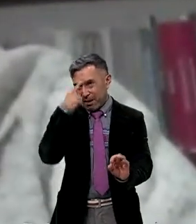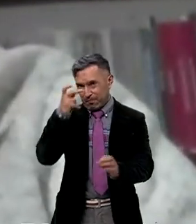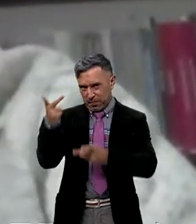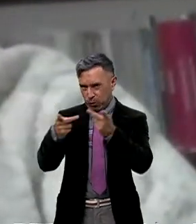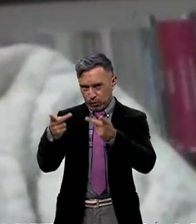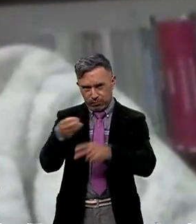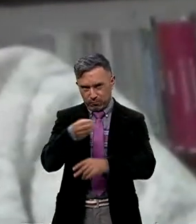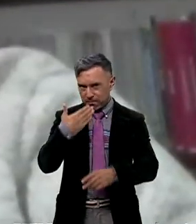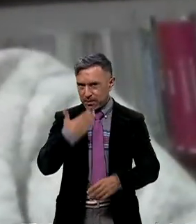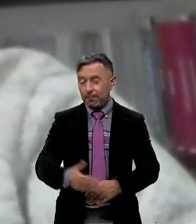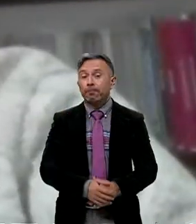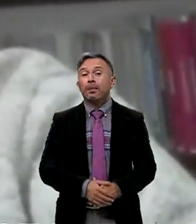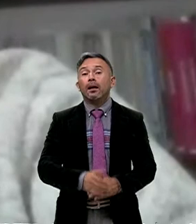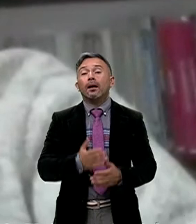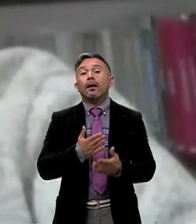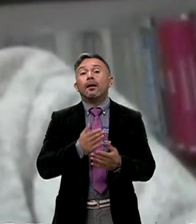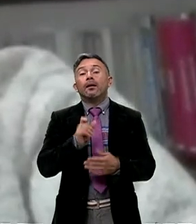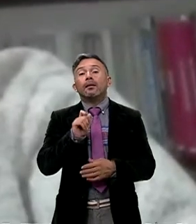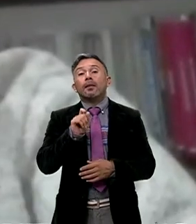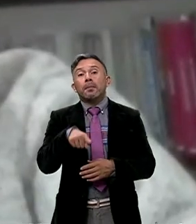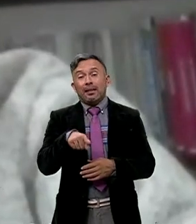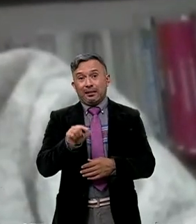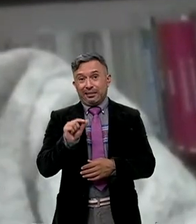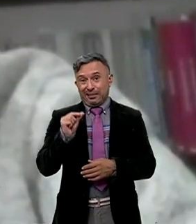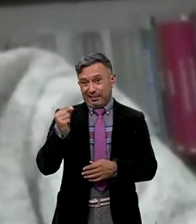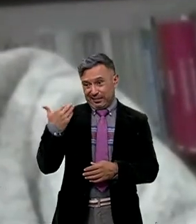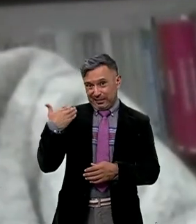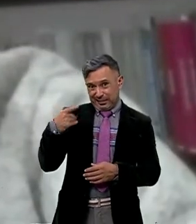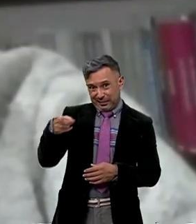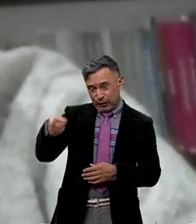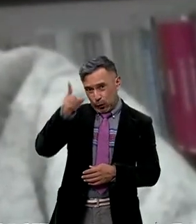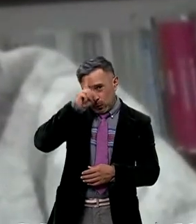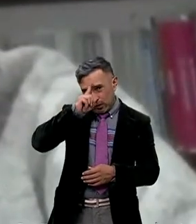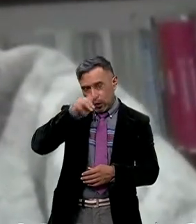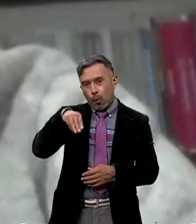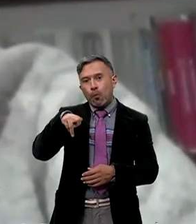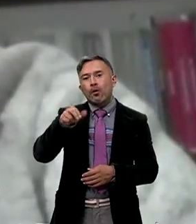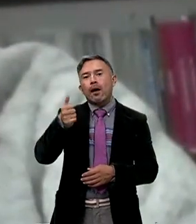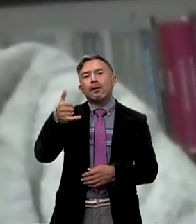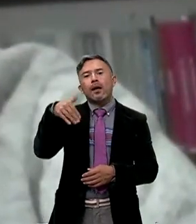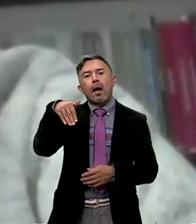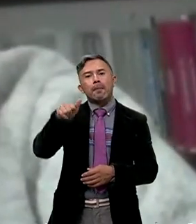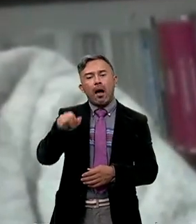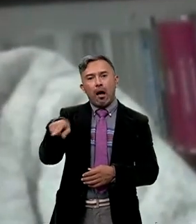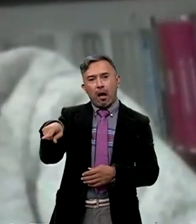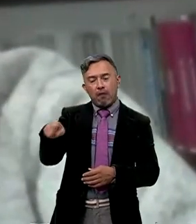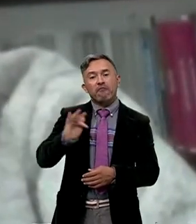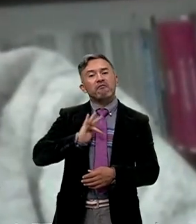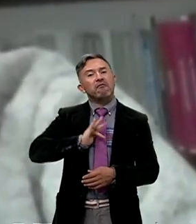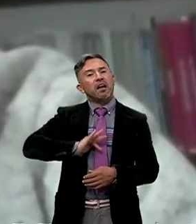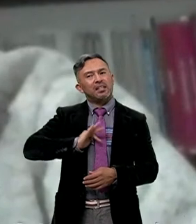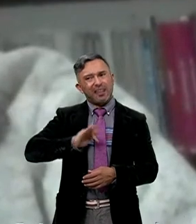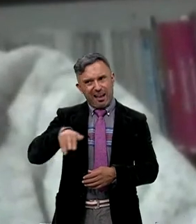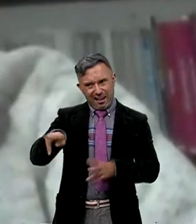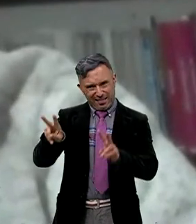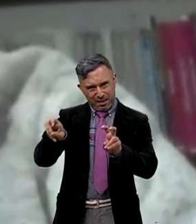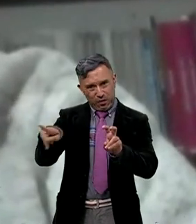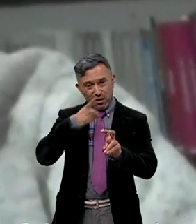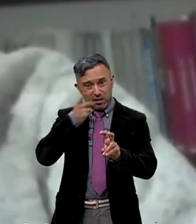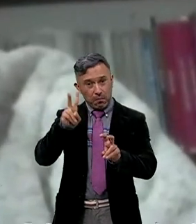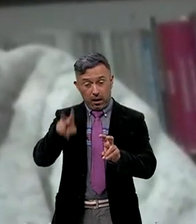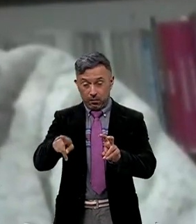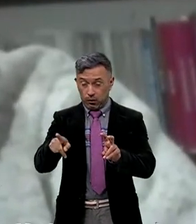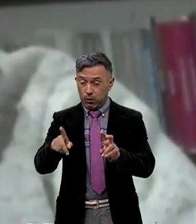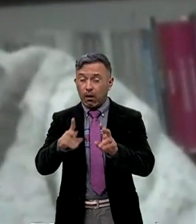line por esta determinación que acaba de comentar el consejero en una llama de investigar este asunto grave